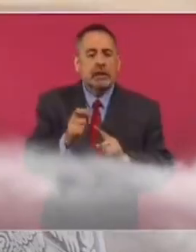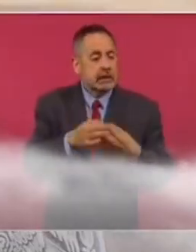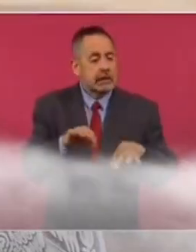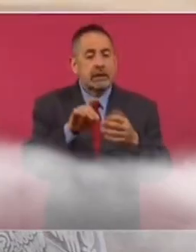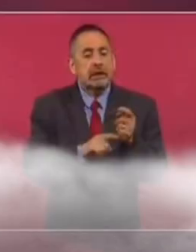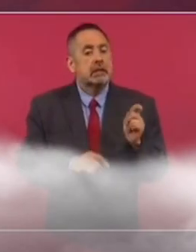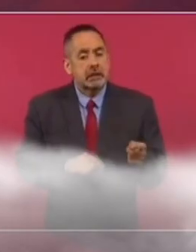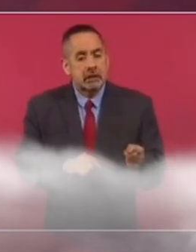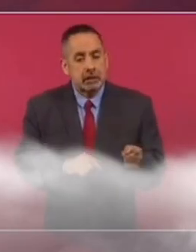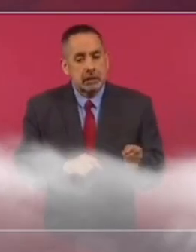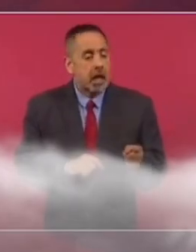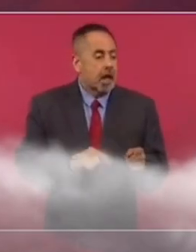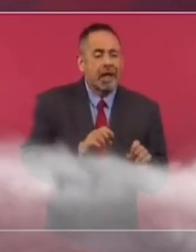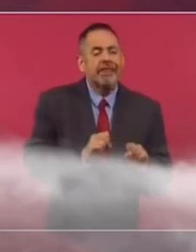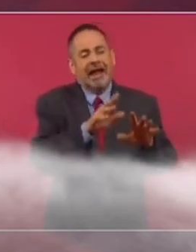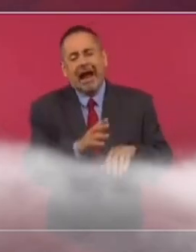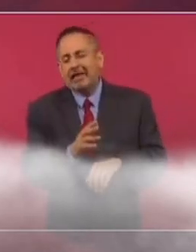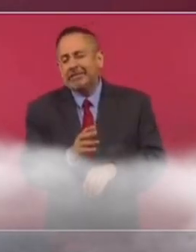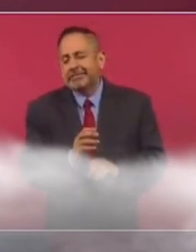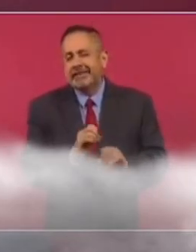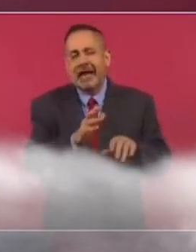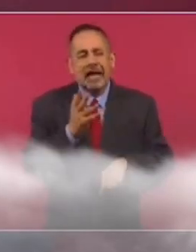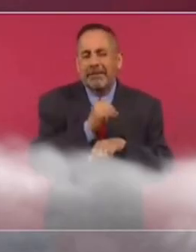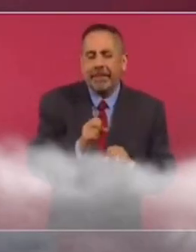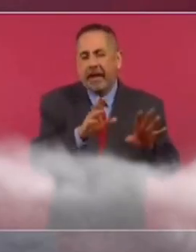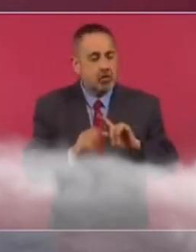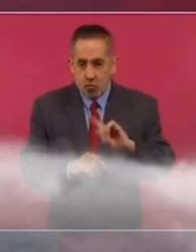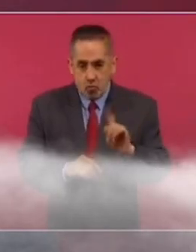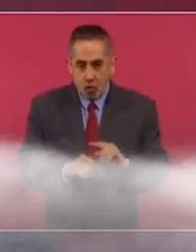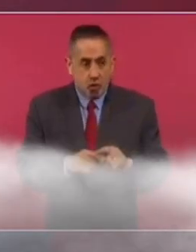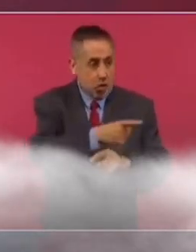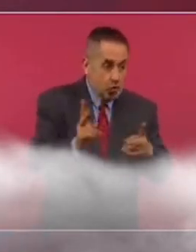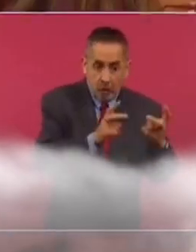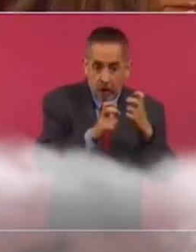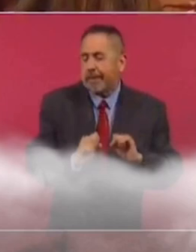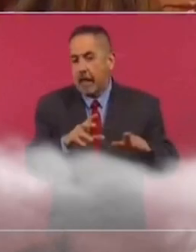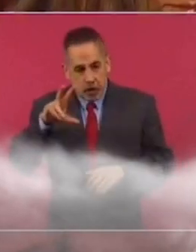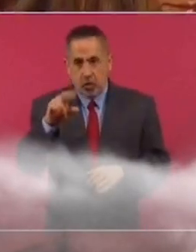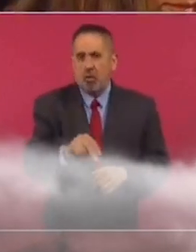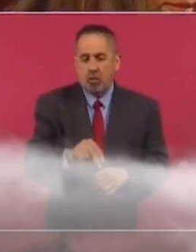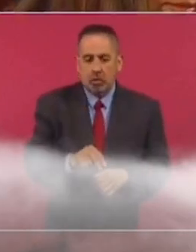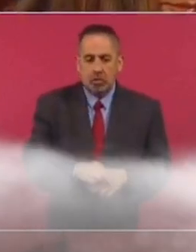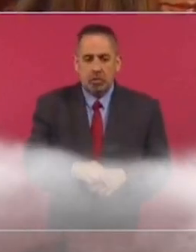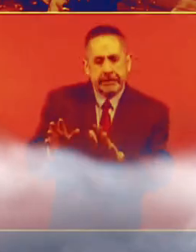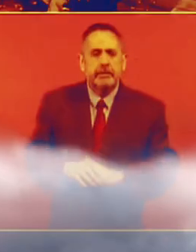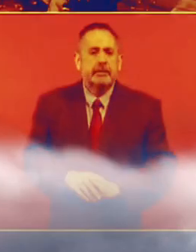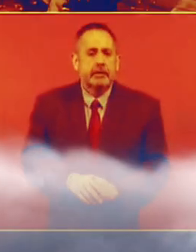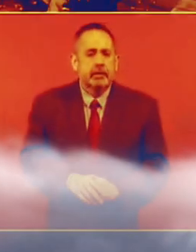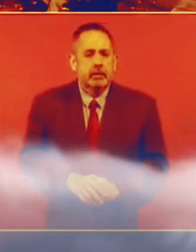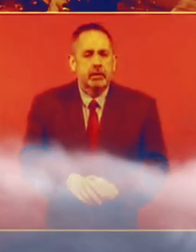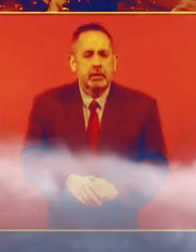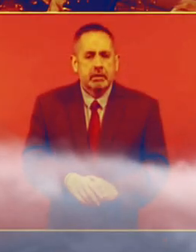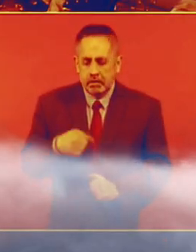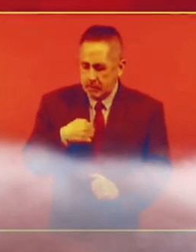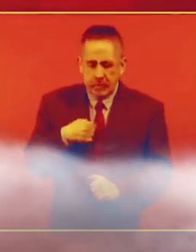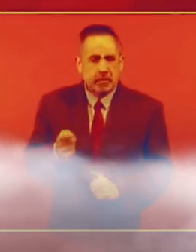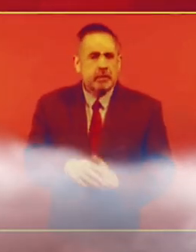Lo fundamental es no permitir que nadie robe, no permitir que haya impunidad. Yo le